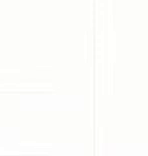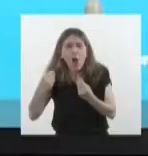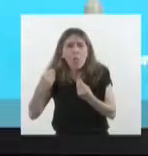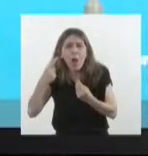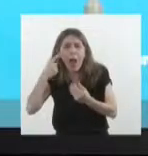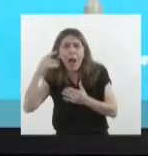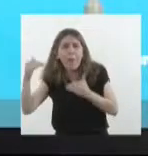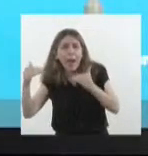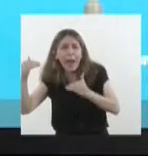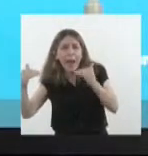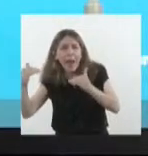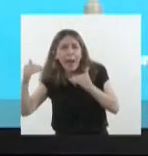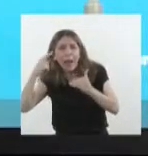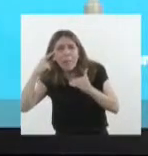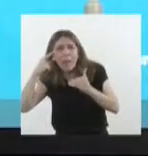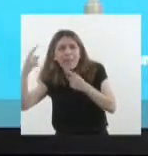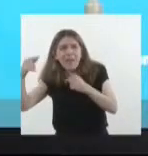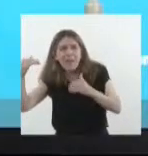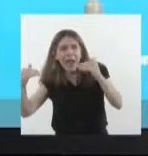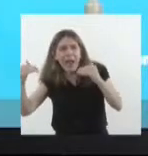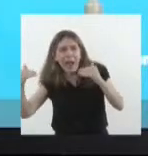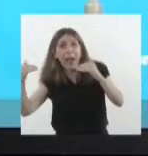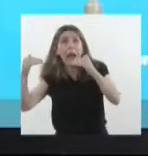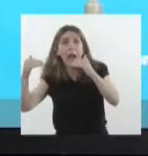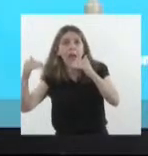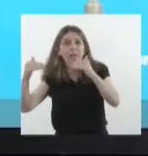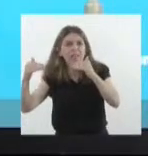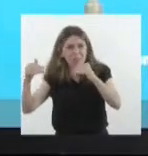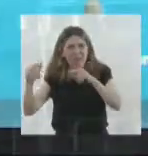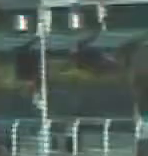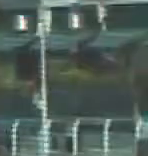pluma, afinando el lápiz para ver qué acuerdo se llega con el Fondo Monetario. Bueno, abrimos...